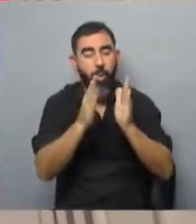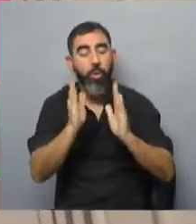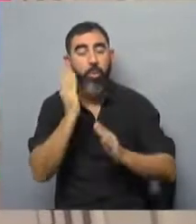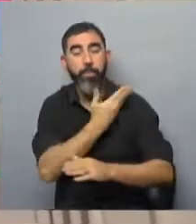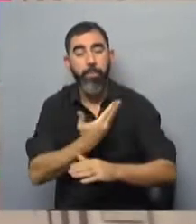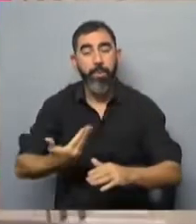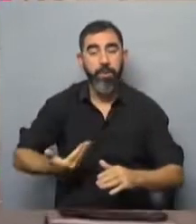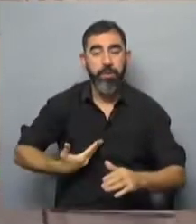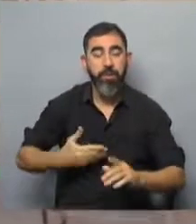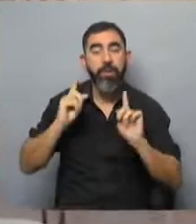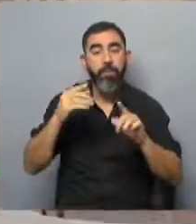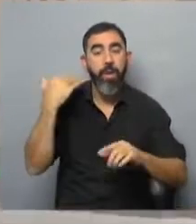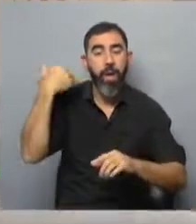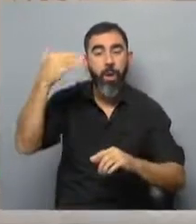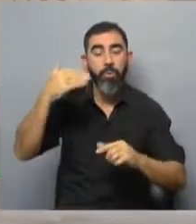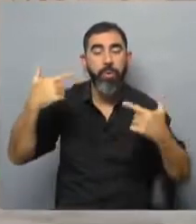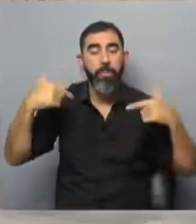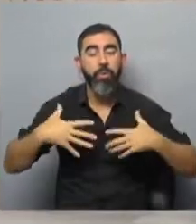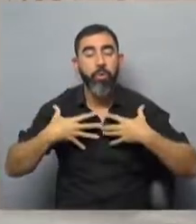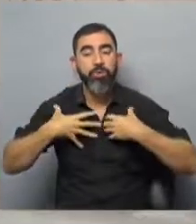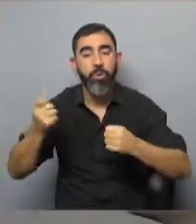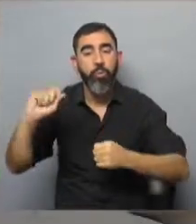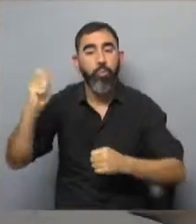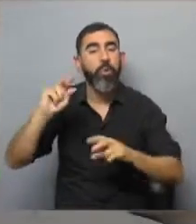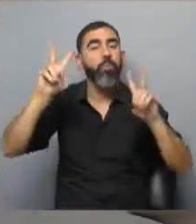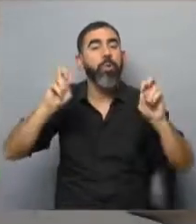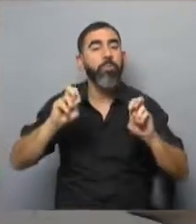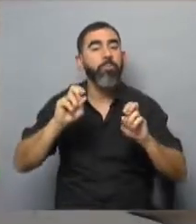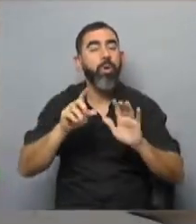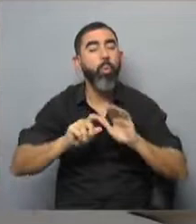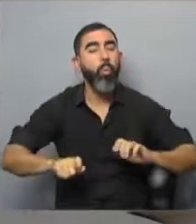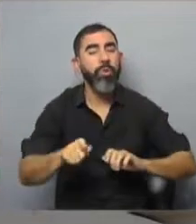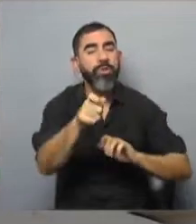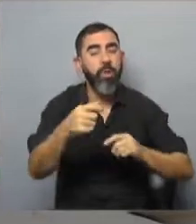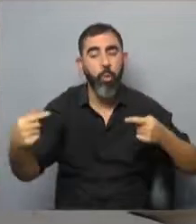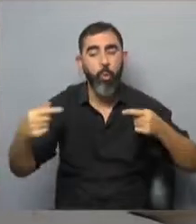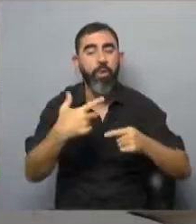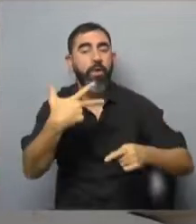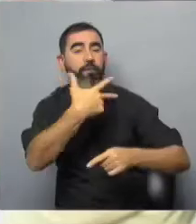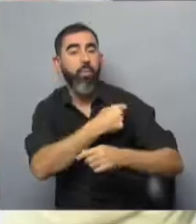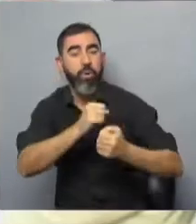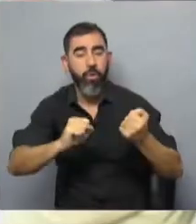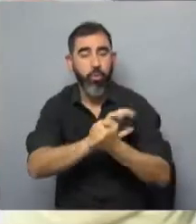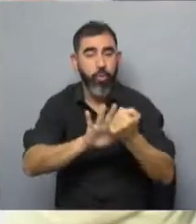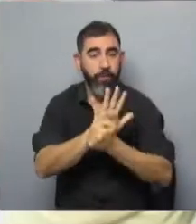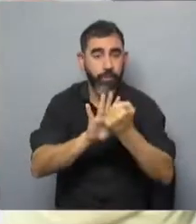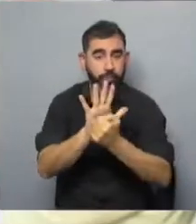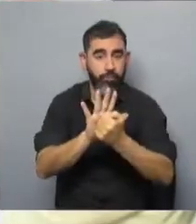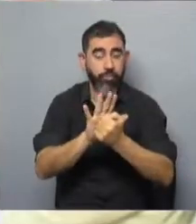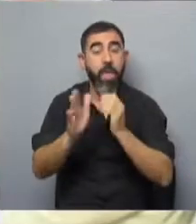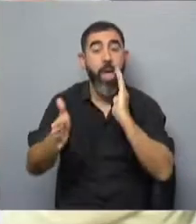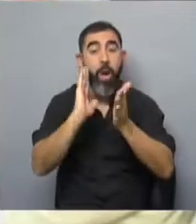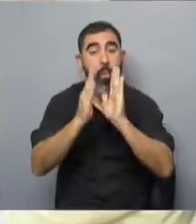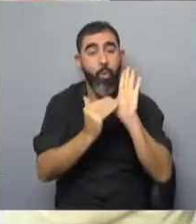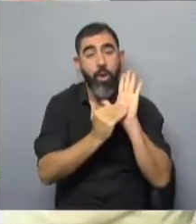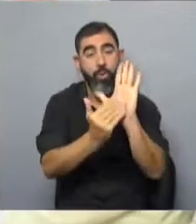Presidencia de la República y autoridades del Ministerio de Salud Pública por el amparo judicial presentado contra las vacunas anticovid de Pfizer. El abogado que